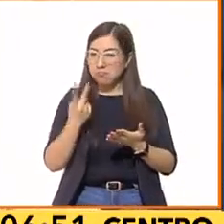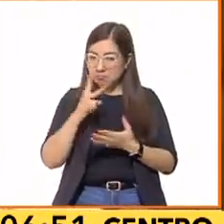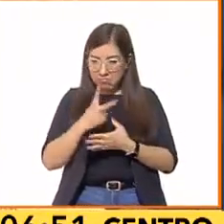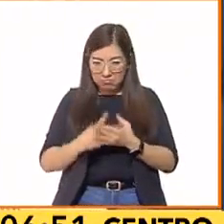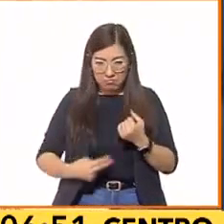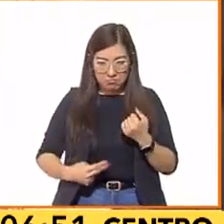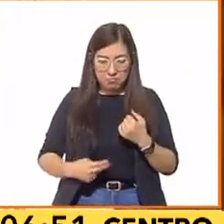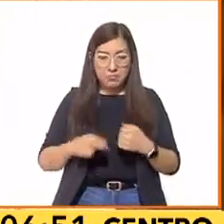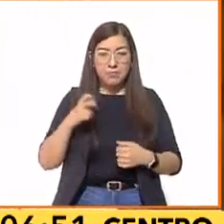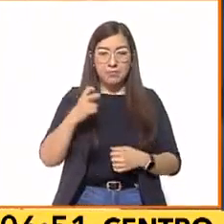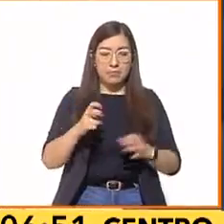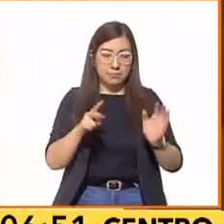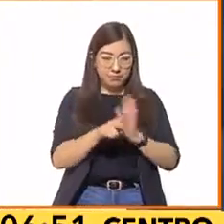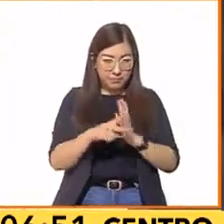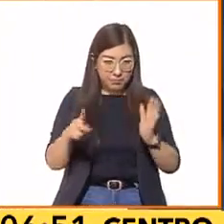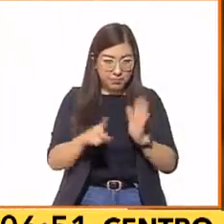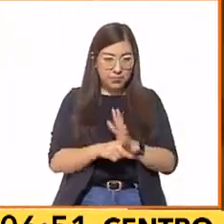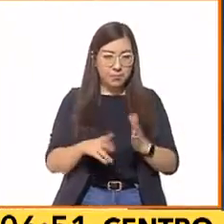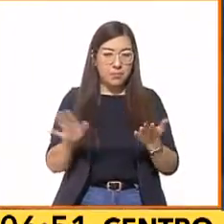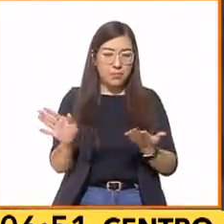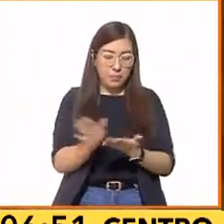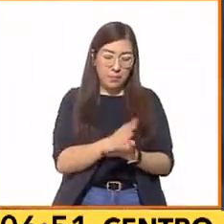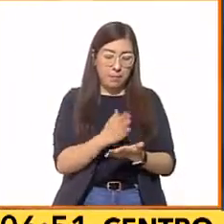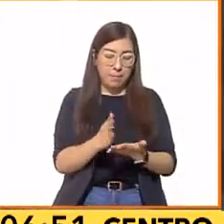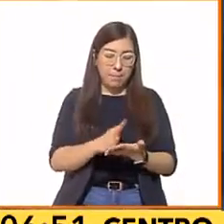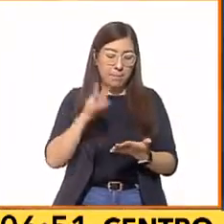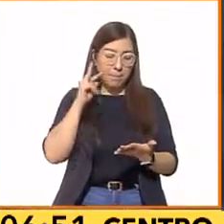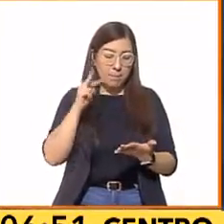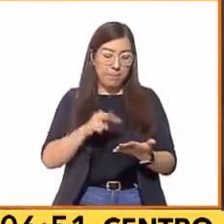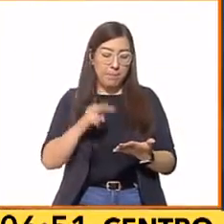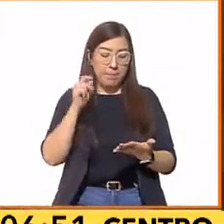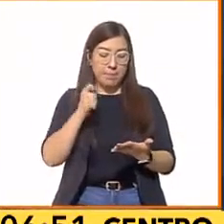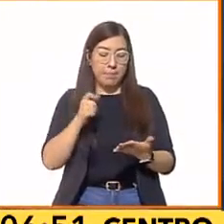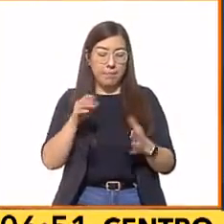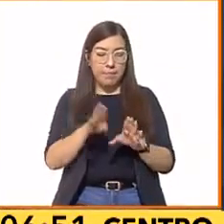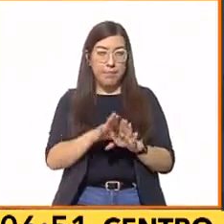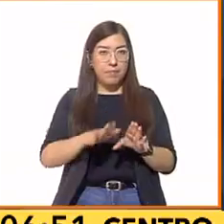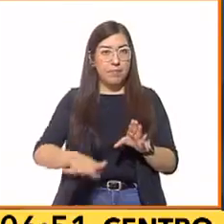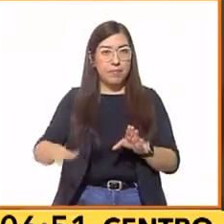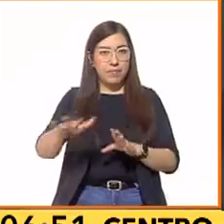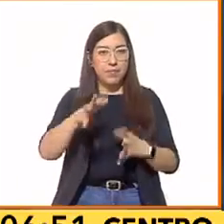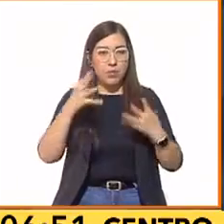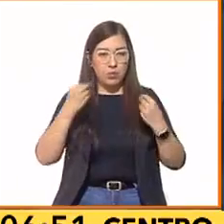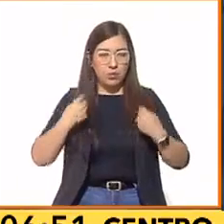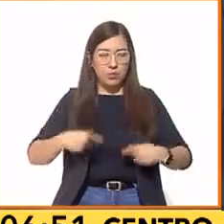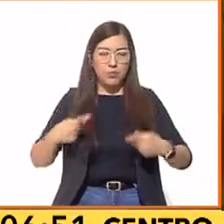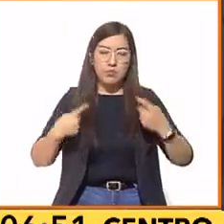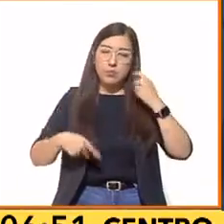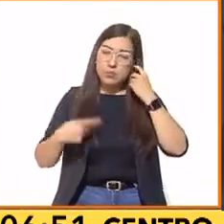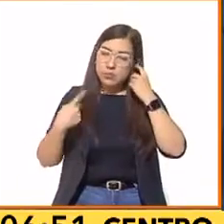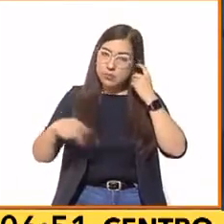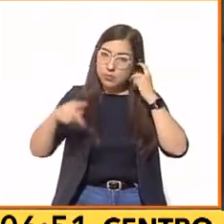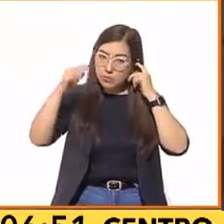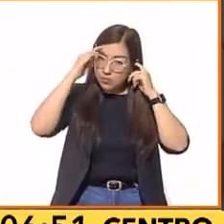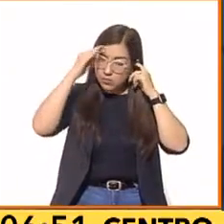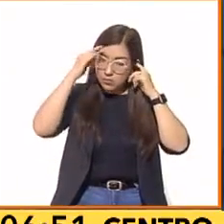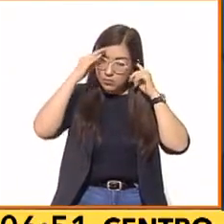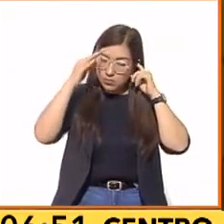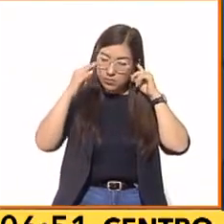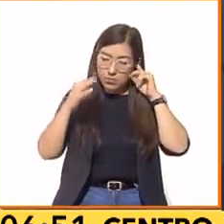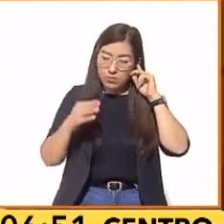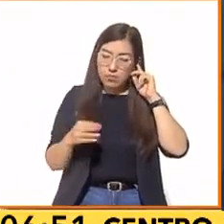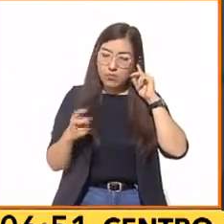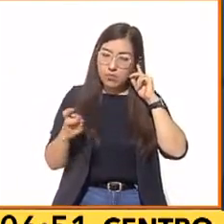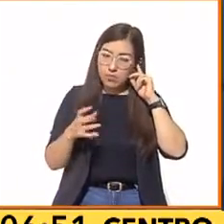páginas esplendorosas, uno ahí ve reflejado el pensamiento de una generación excepcional, llena